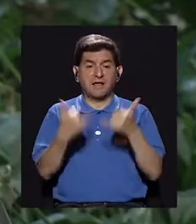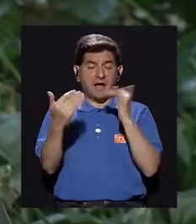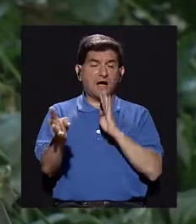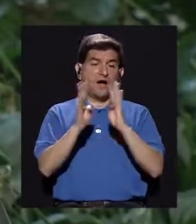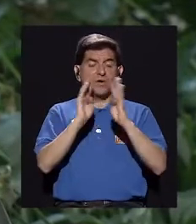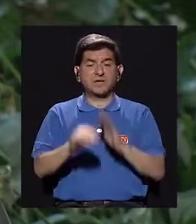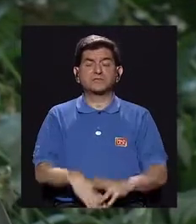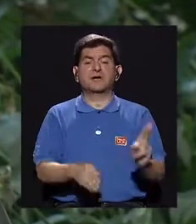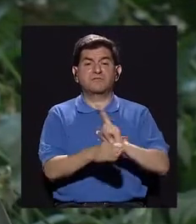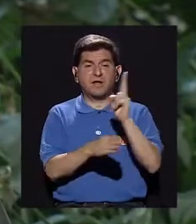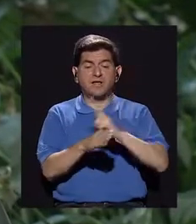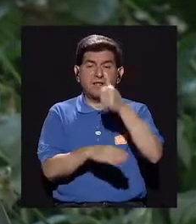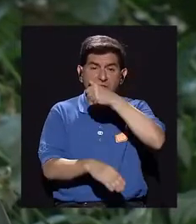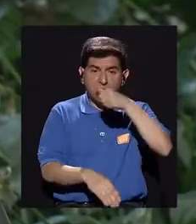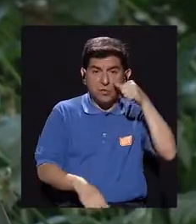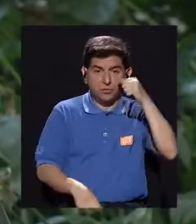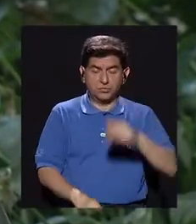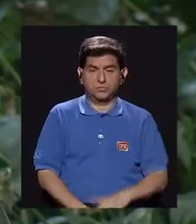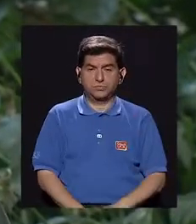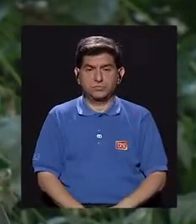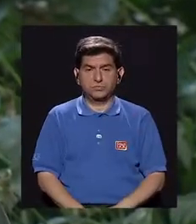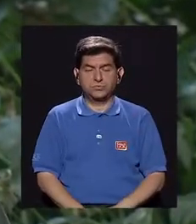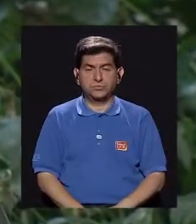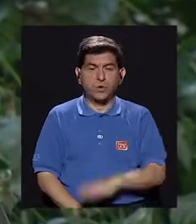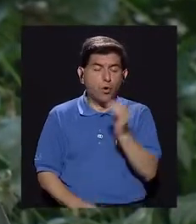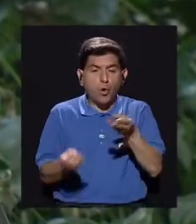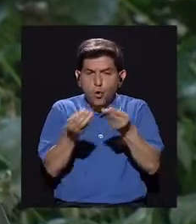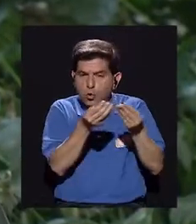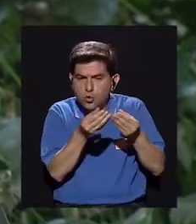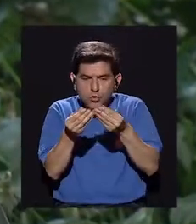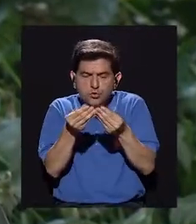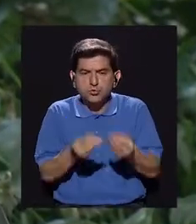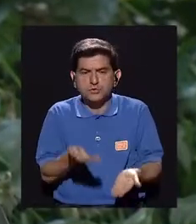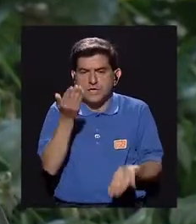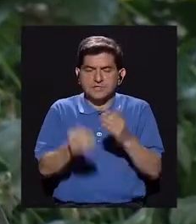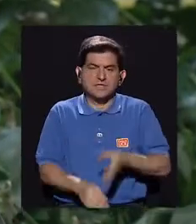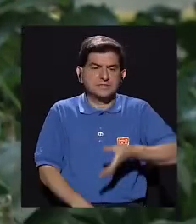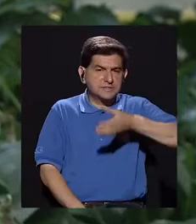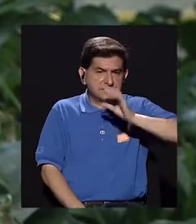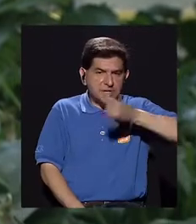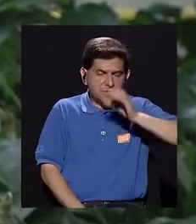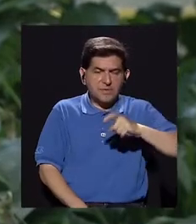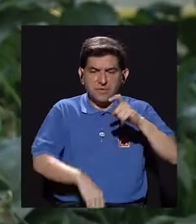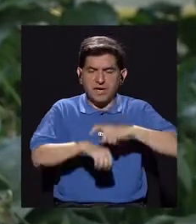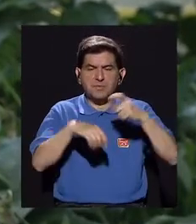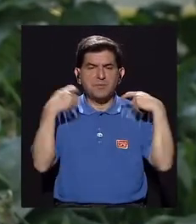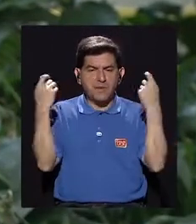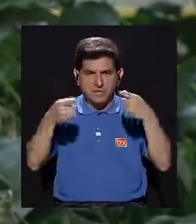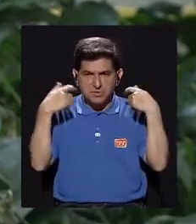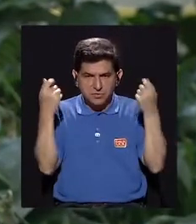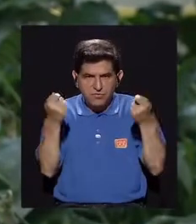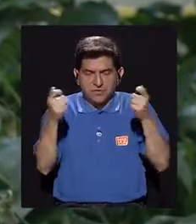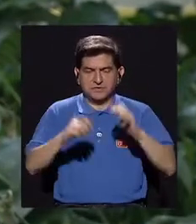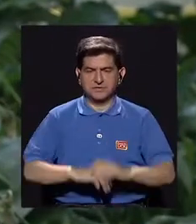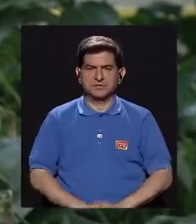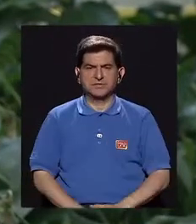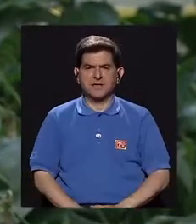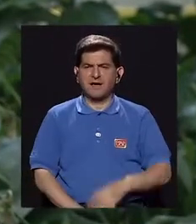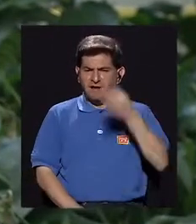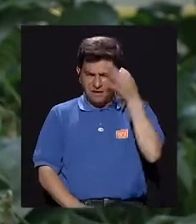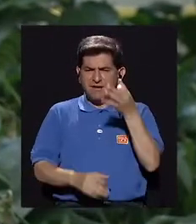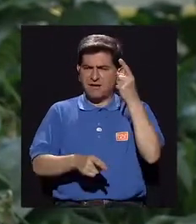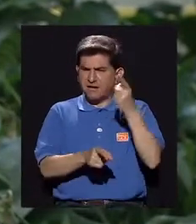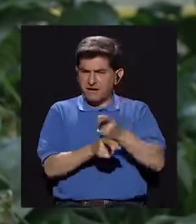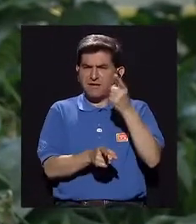Porque ahora se habla mucho del consumo de drogas, incluso de drogas o sustancias que están incluso en bebidas cuando hay una fiesta o demás. Y